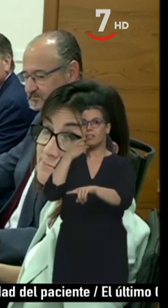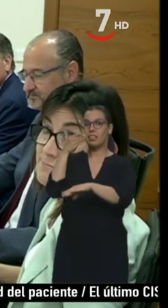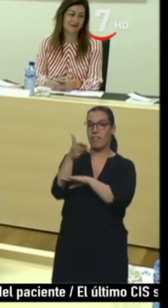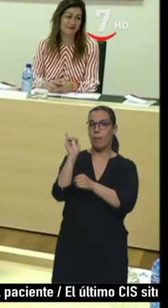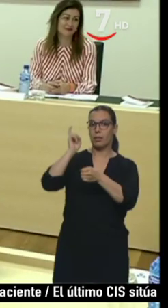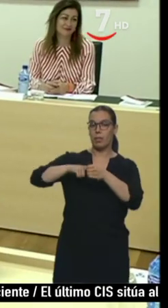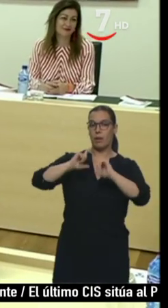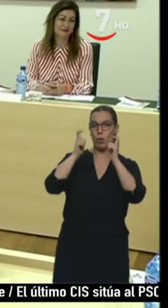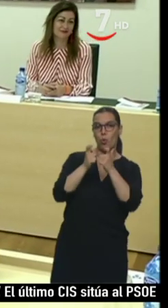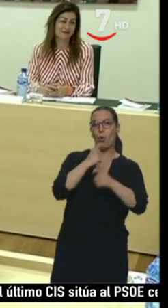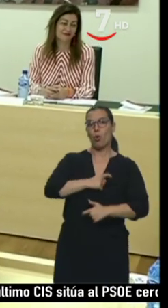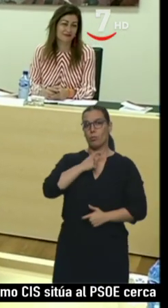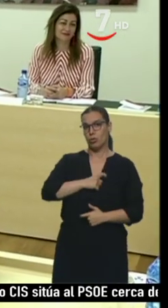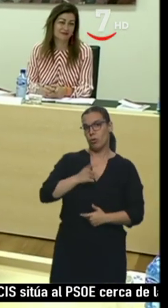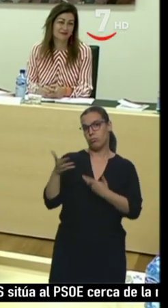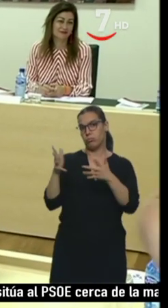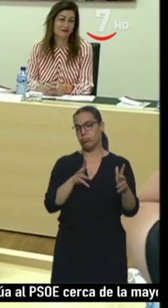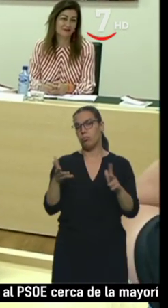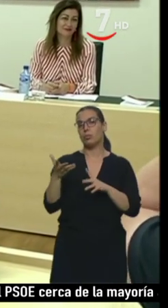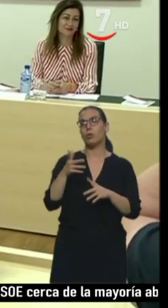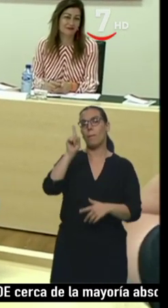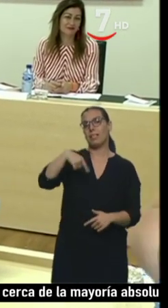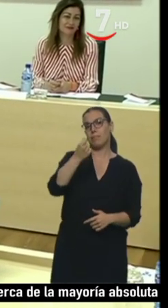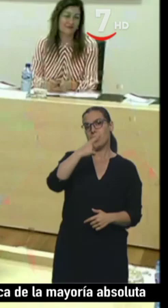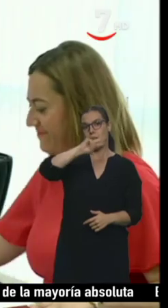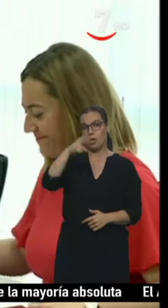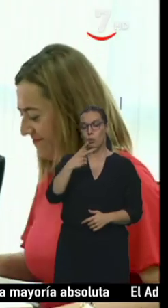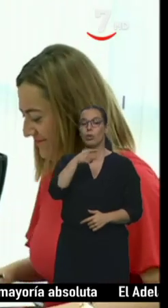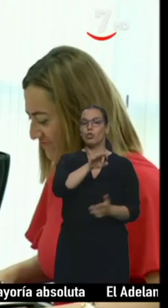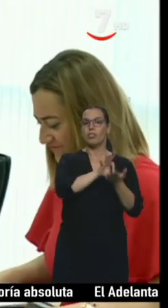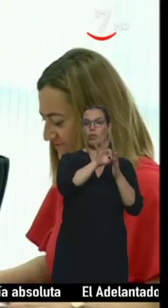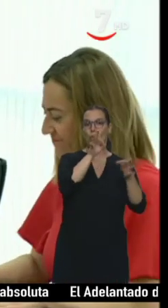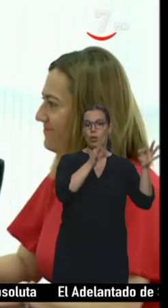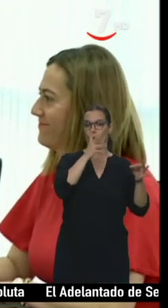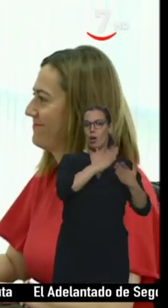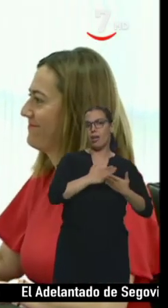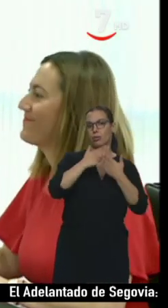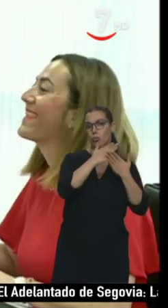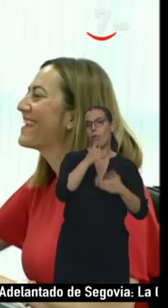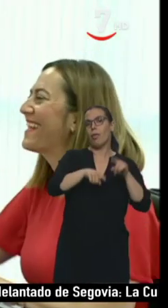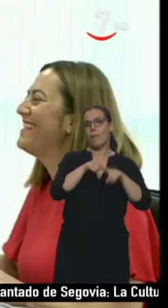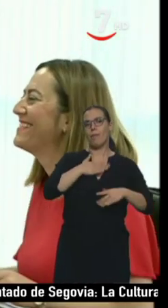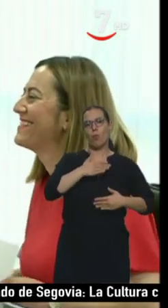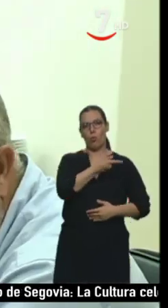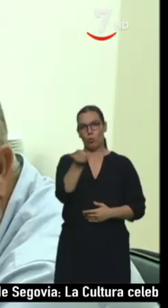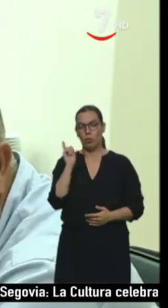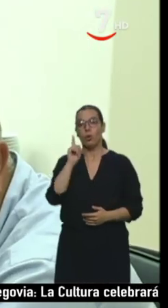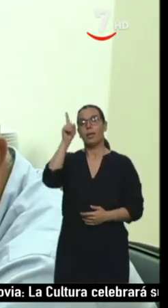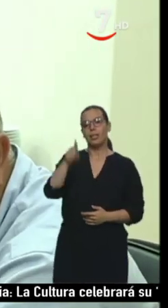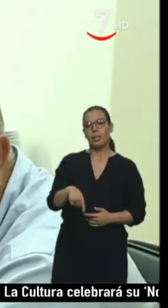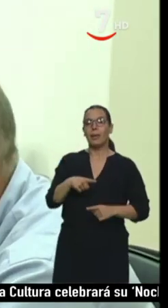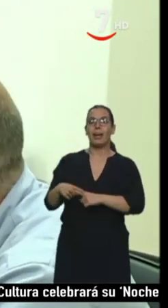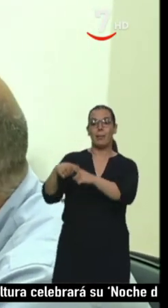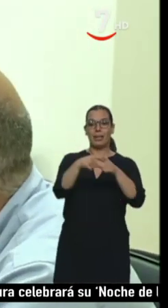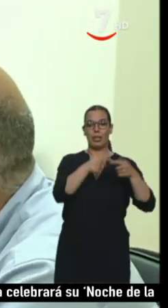mes. Los servicios jurídicos estudian la propuesta, que sería voluntaria. También han repartido escaños y aunque en la Junta de Portavoces parecía